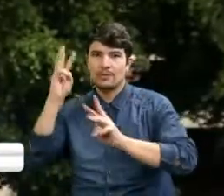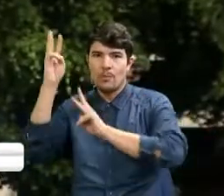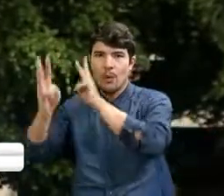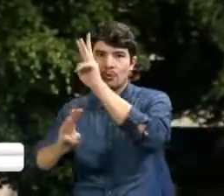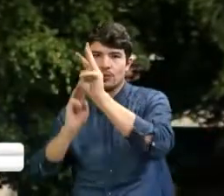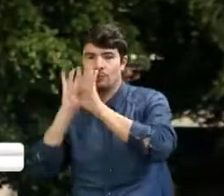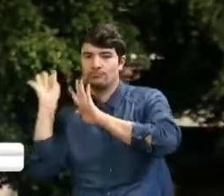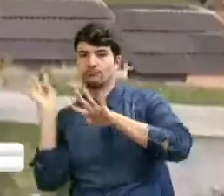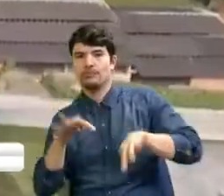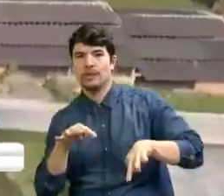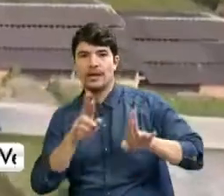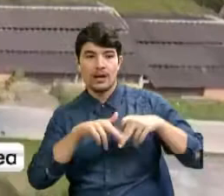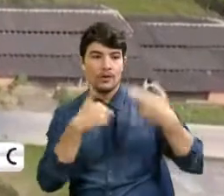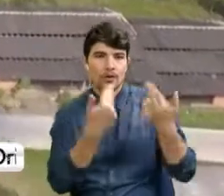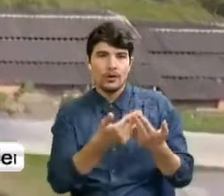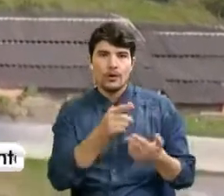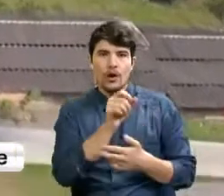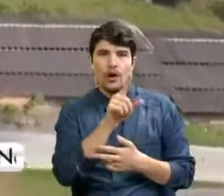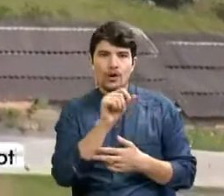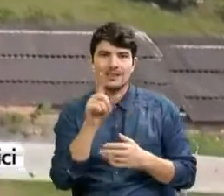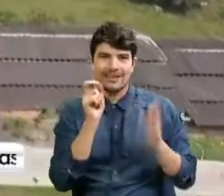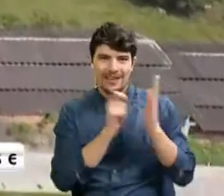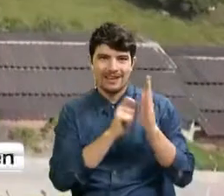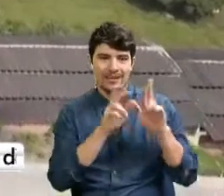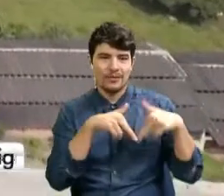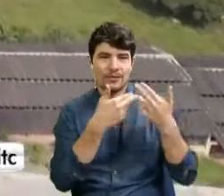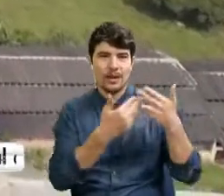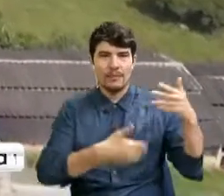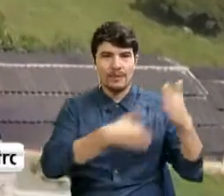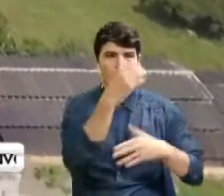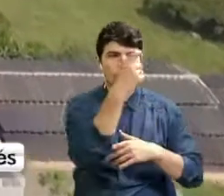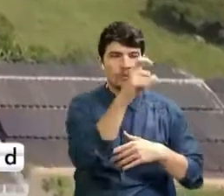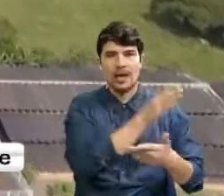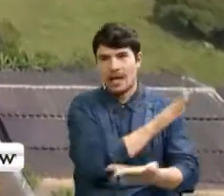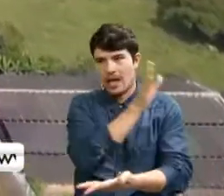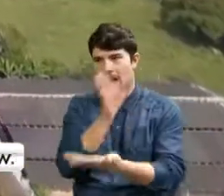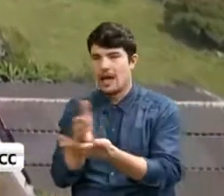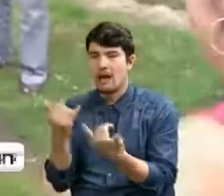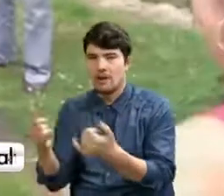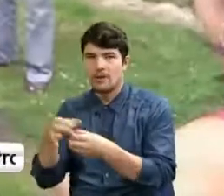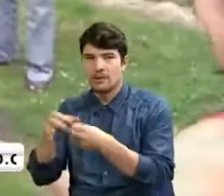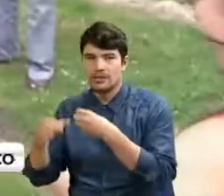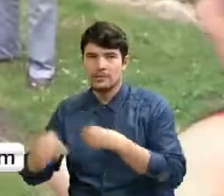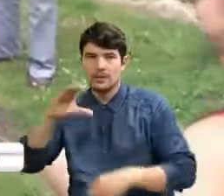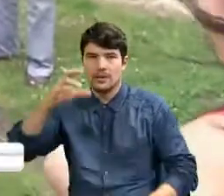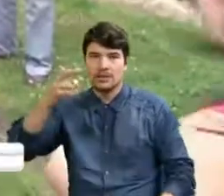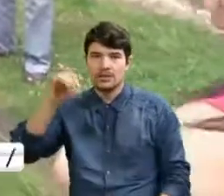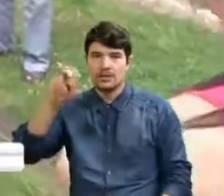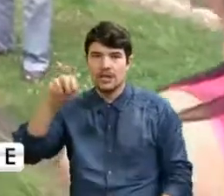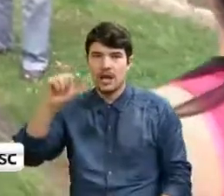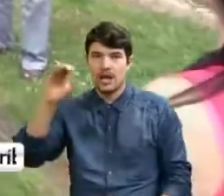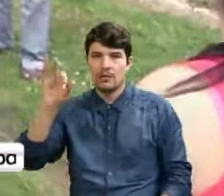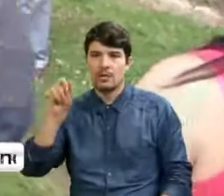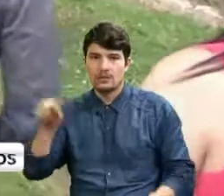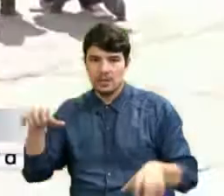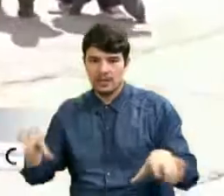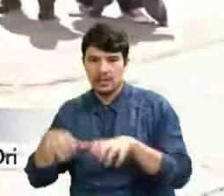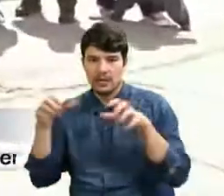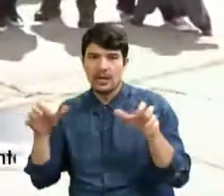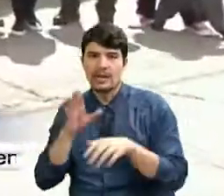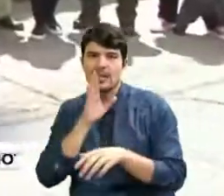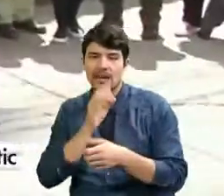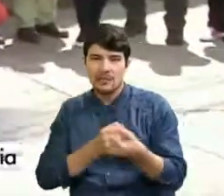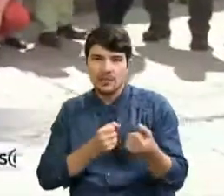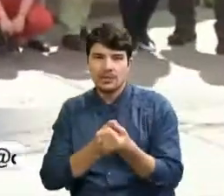negocios en su versión número 11 comenzó en Cúcuta y se trasladó, por supuesto, ahora a Chinácota. Esta actividad se viene promoviendo por parte del Ministerio de